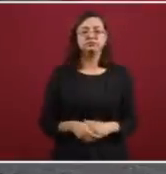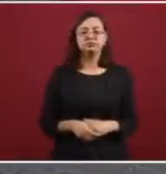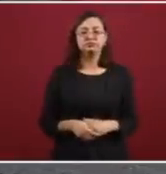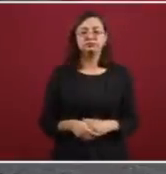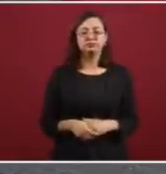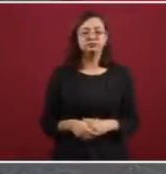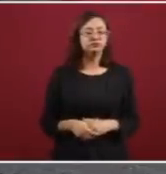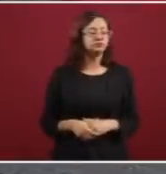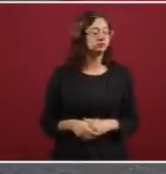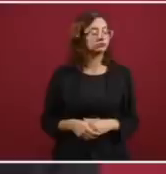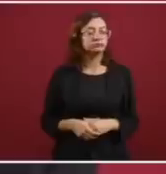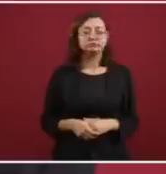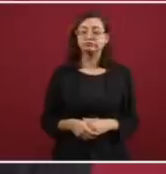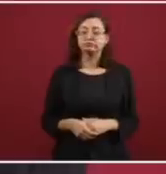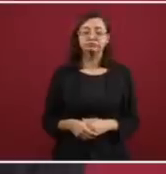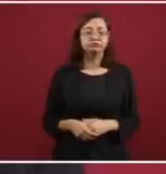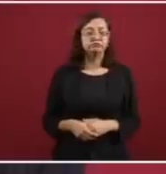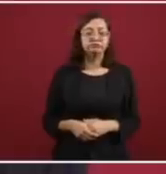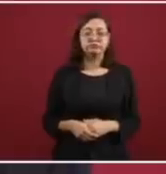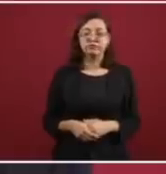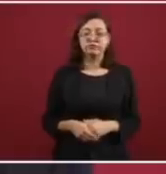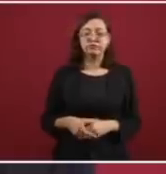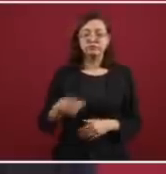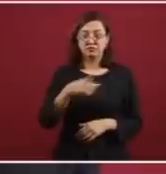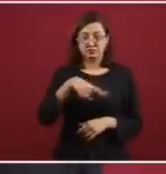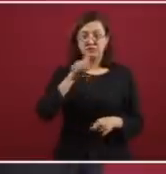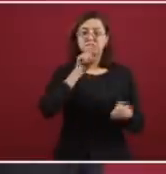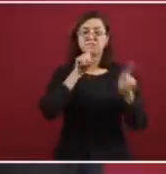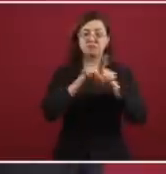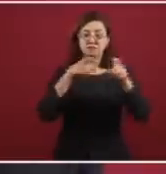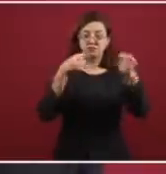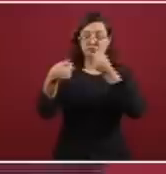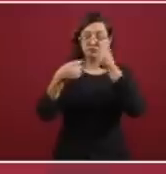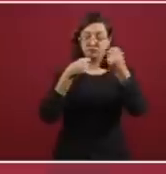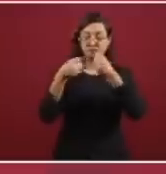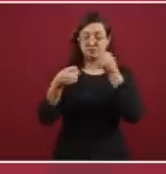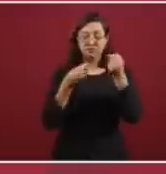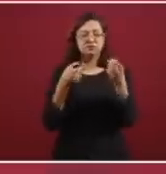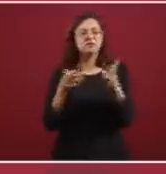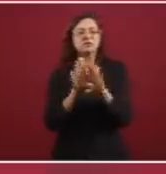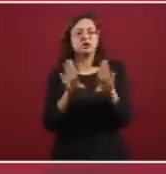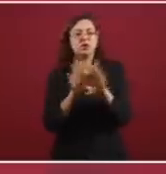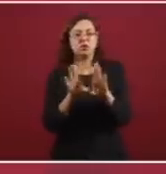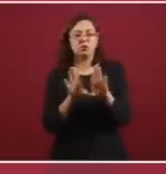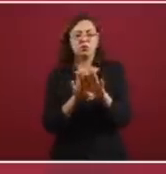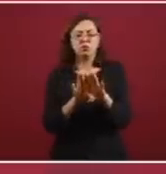y cómo estuvo la prensa, los medios.